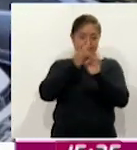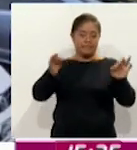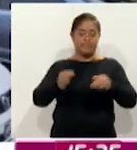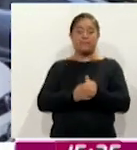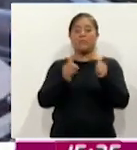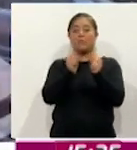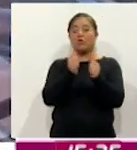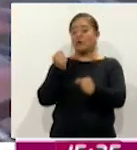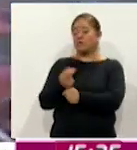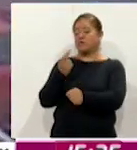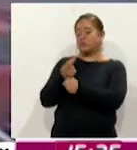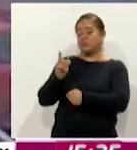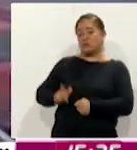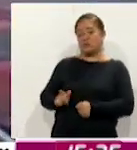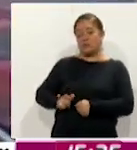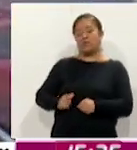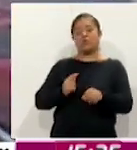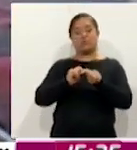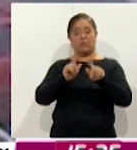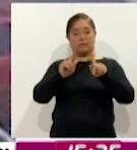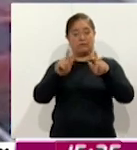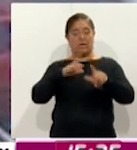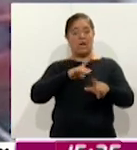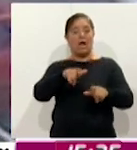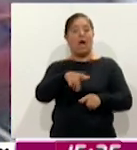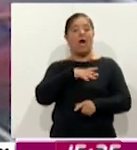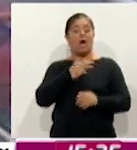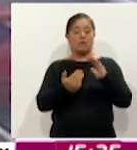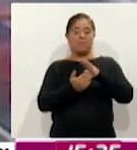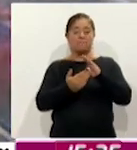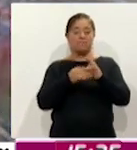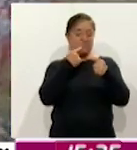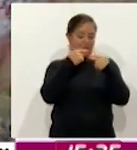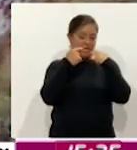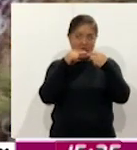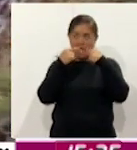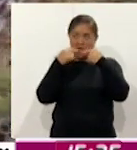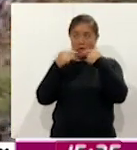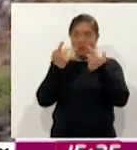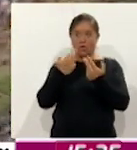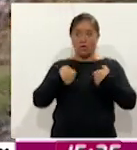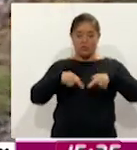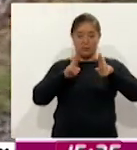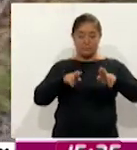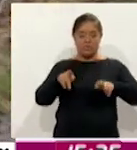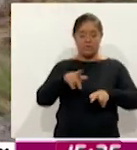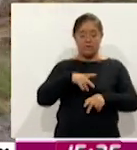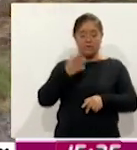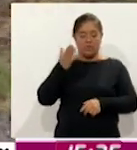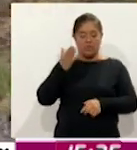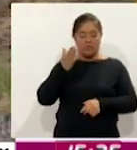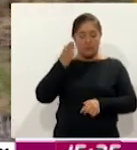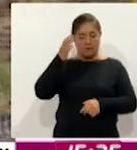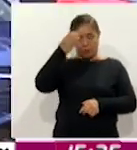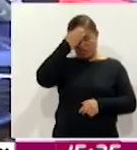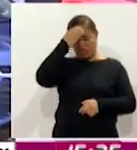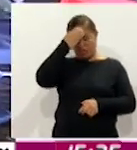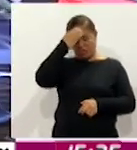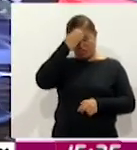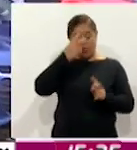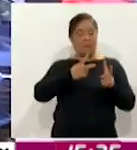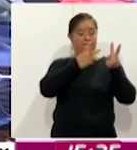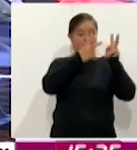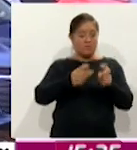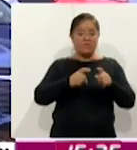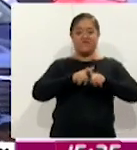con la Secretaría de Gobierno de Tlaxcala sostuvieron una mesa de diálogo con representantes de conductores de diversas plataformas, esto para